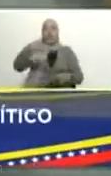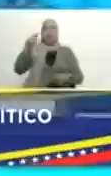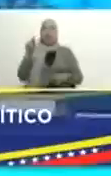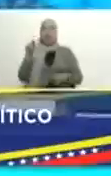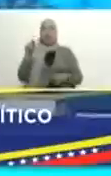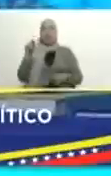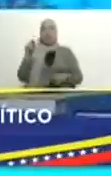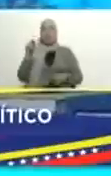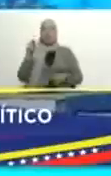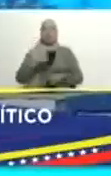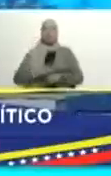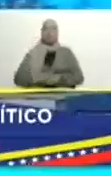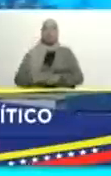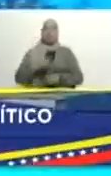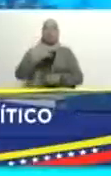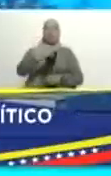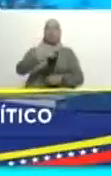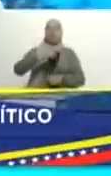PPT,